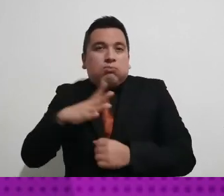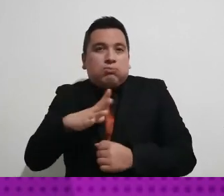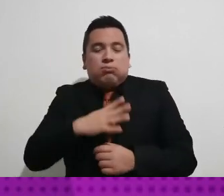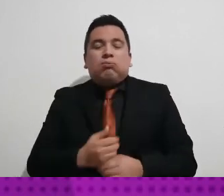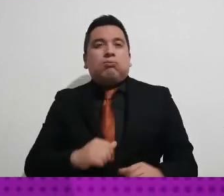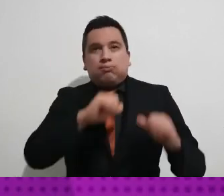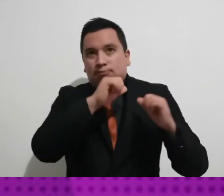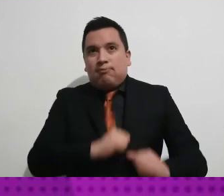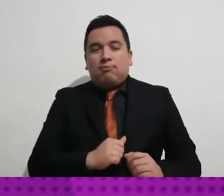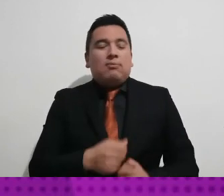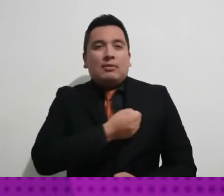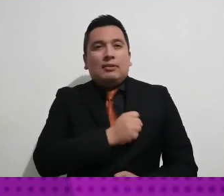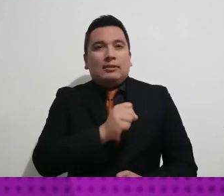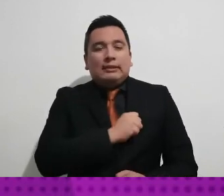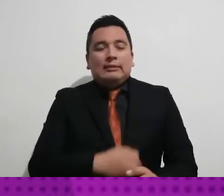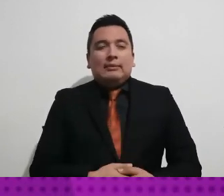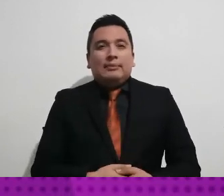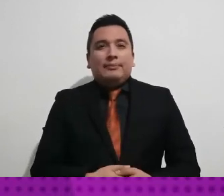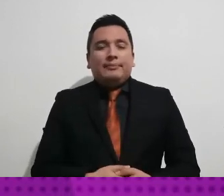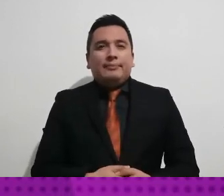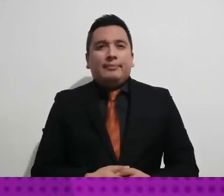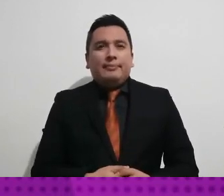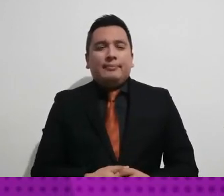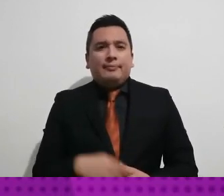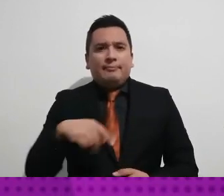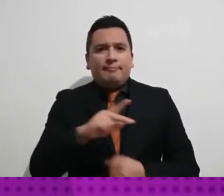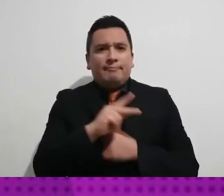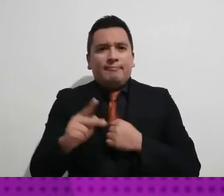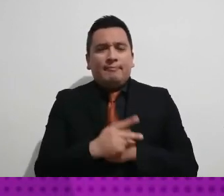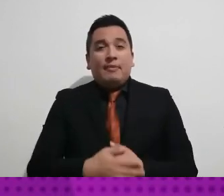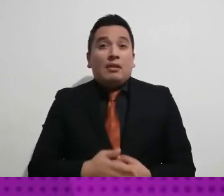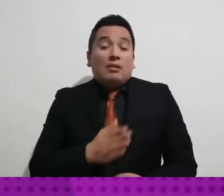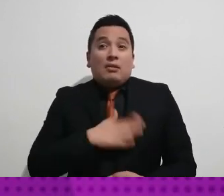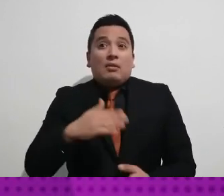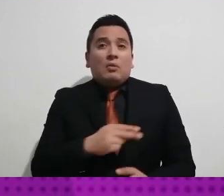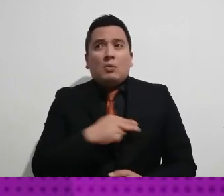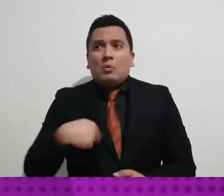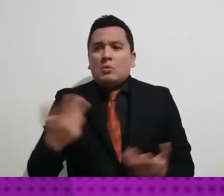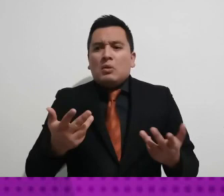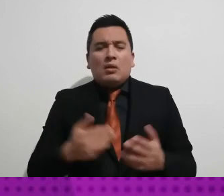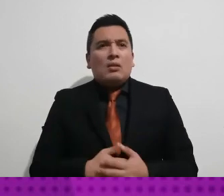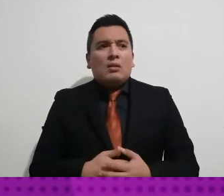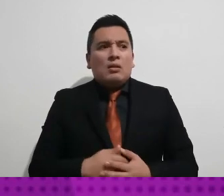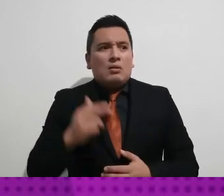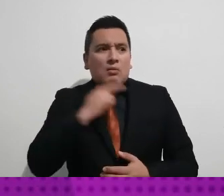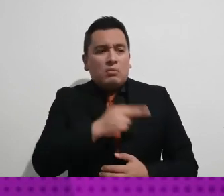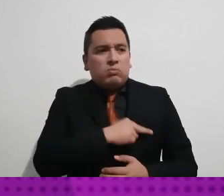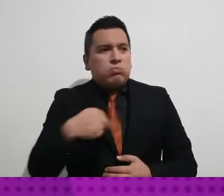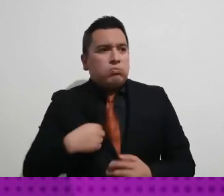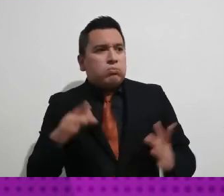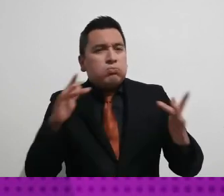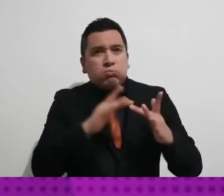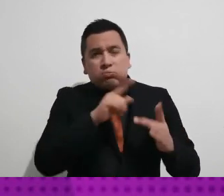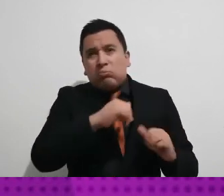mayor decretado por las autoridades de salud en el país. Bueno, lo primero que hicimos fue ponernos